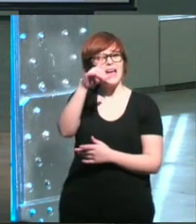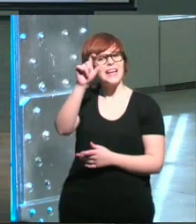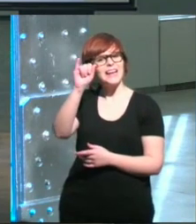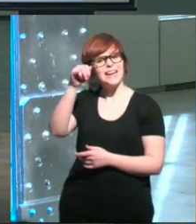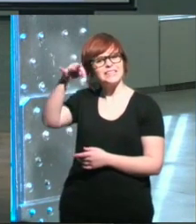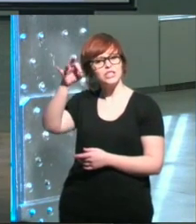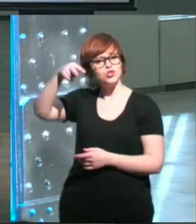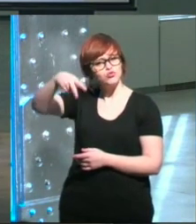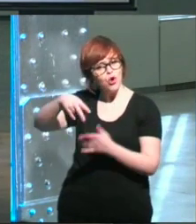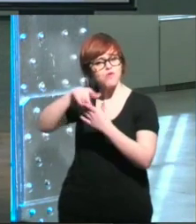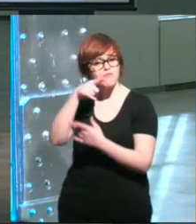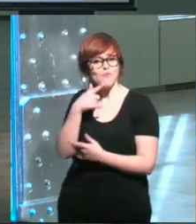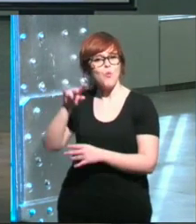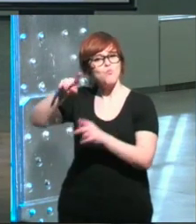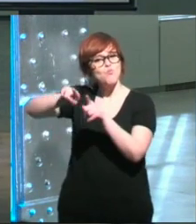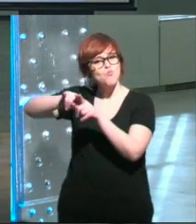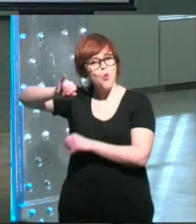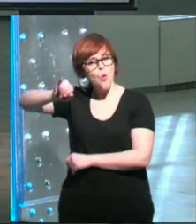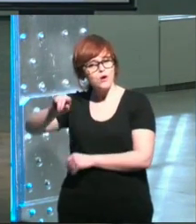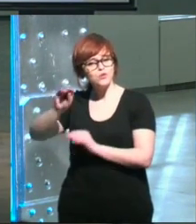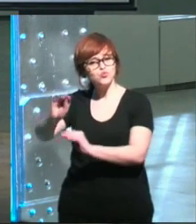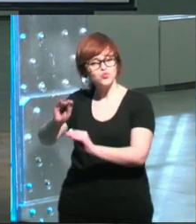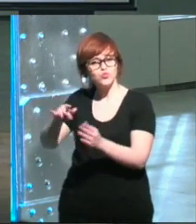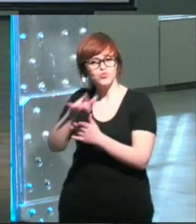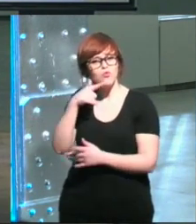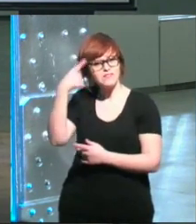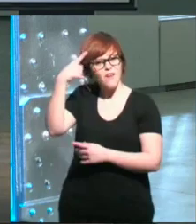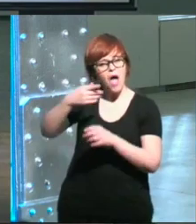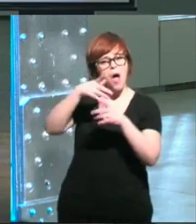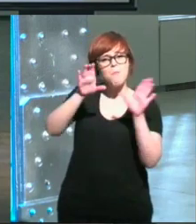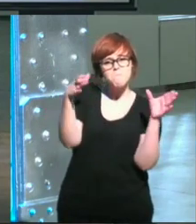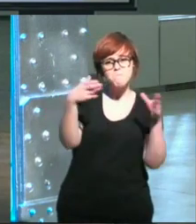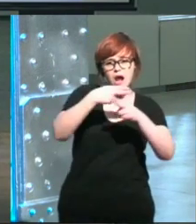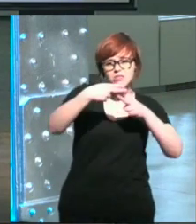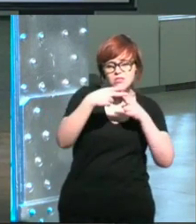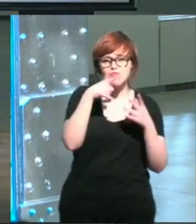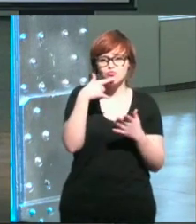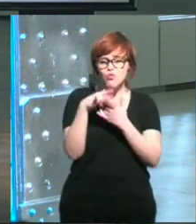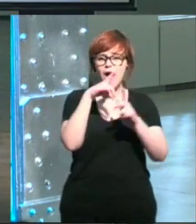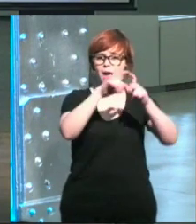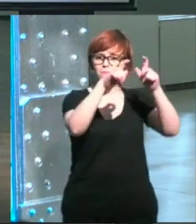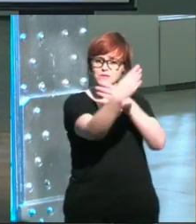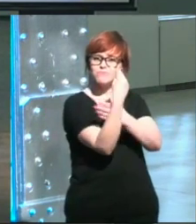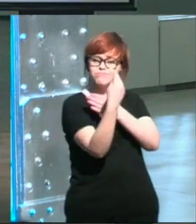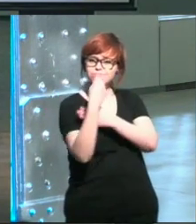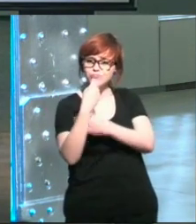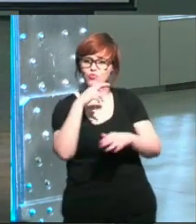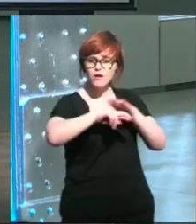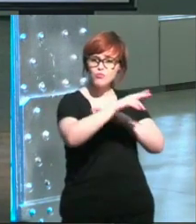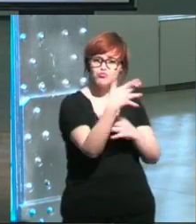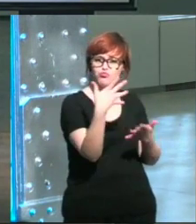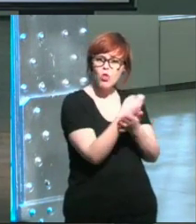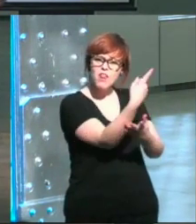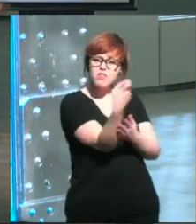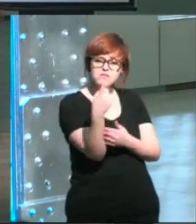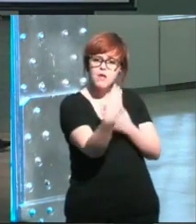Clinton, contábamos con el apoyo de la maquinaria política del partido, de los grandes donantes que nos daban todos los recursos que necesitábamos. Era